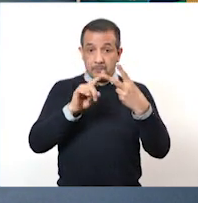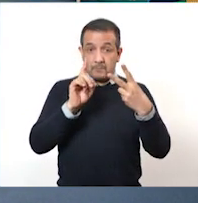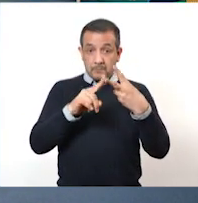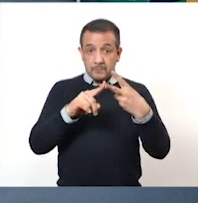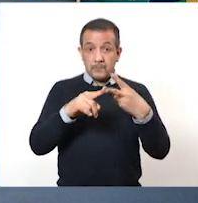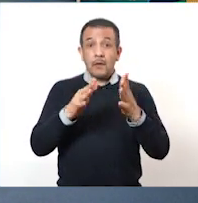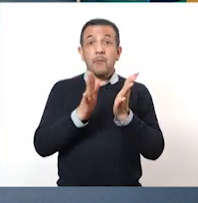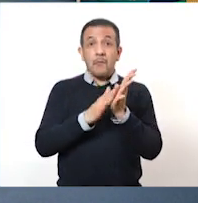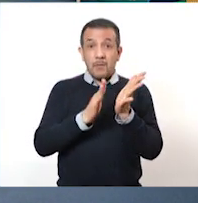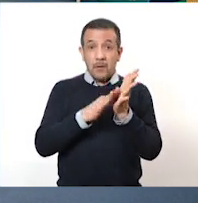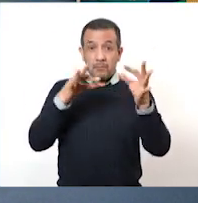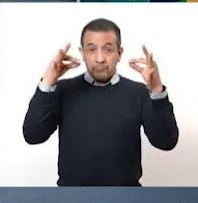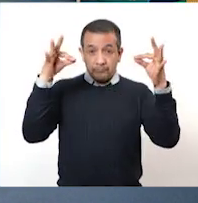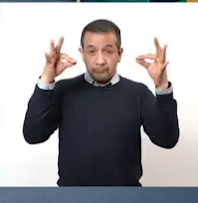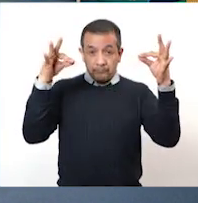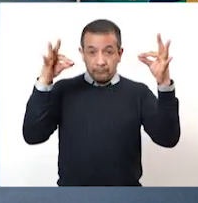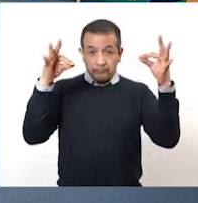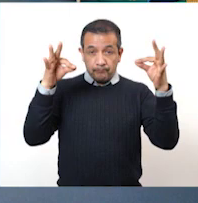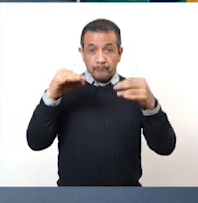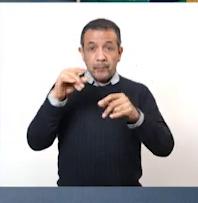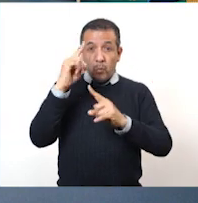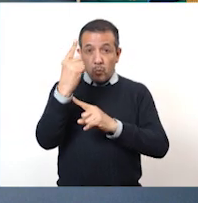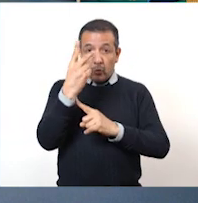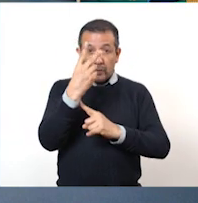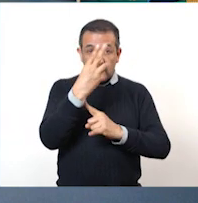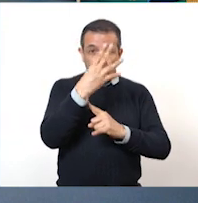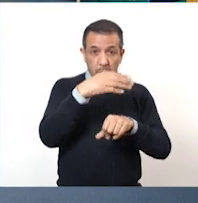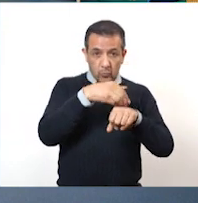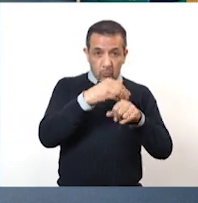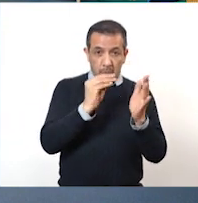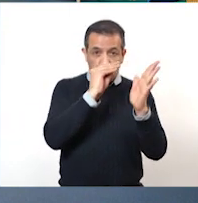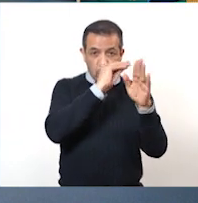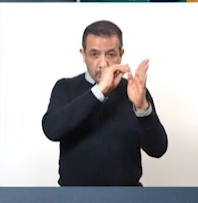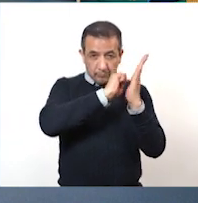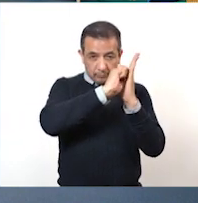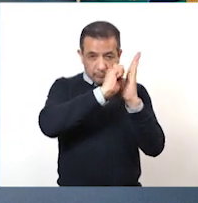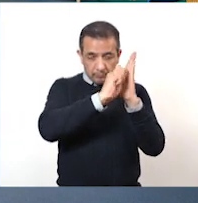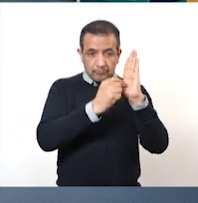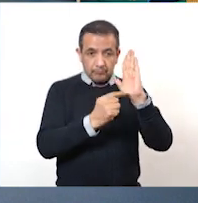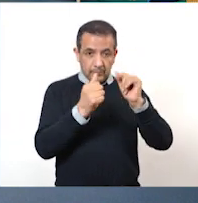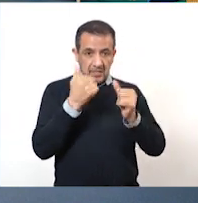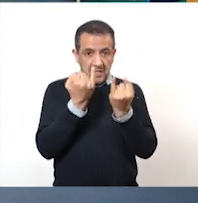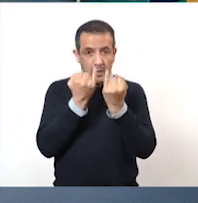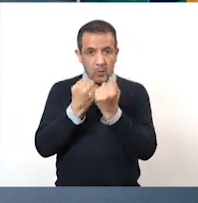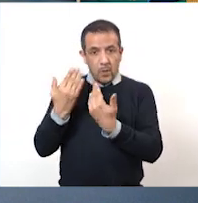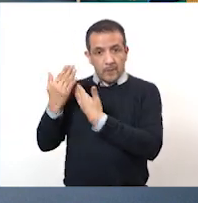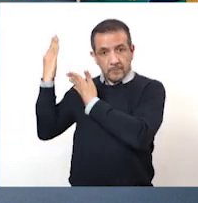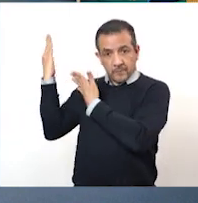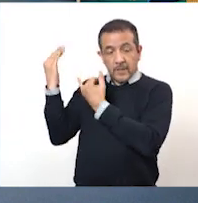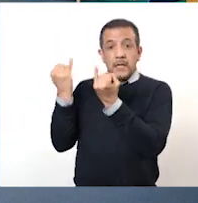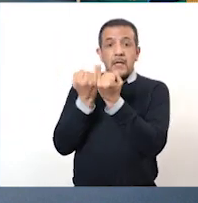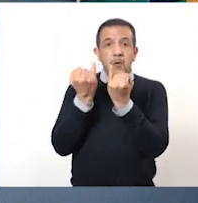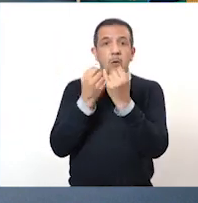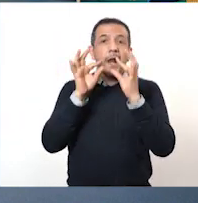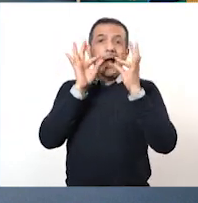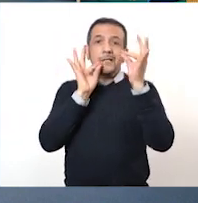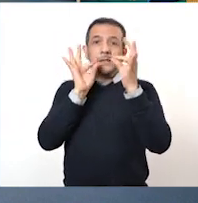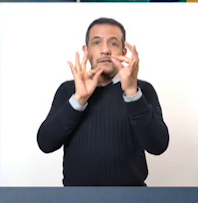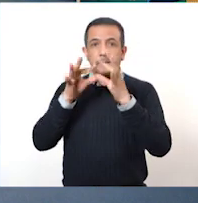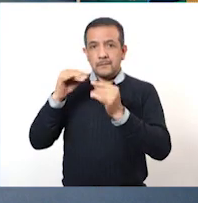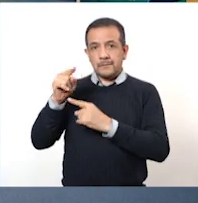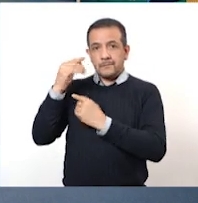4 hojitas de papel de reuso numeradas del 1 al 4, como las que tenemos ya pegadas allá atrás. Y cinta adhesiva.